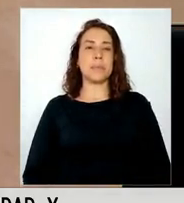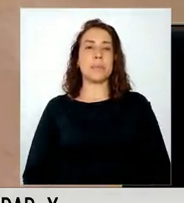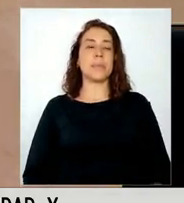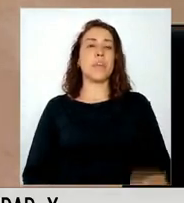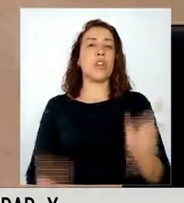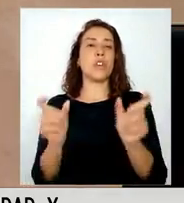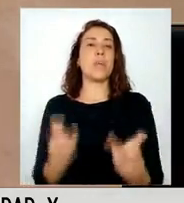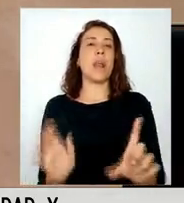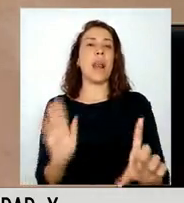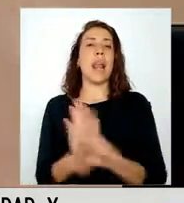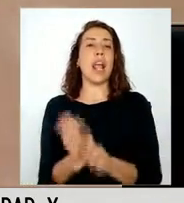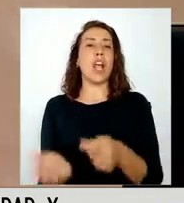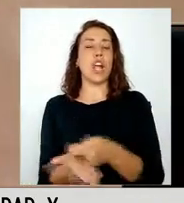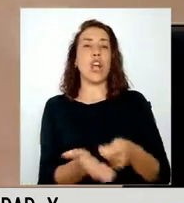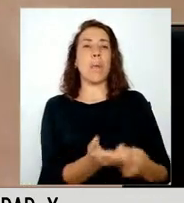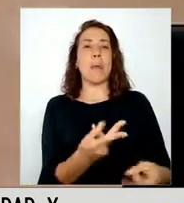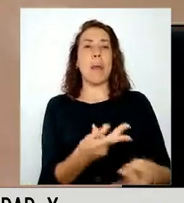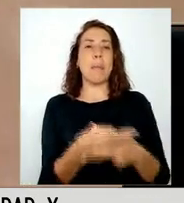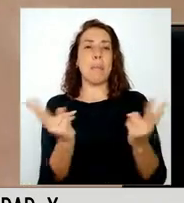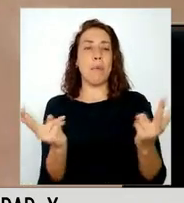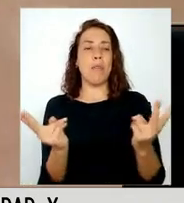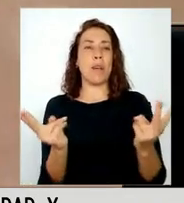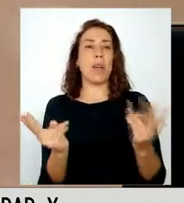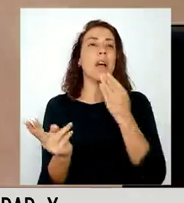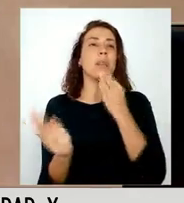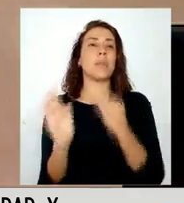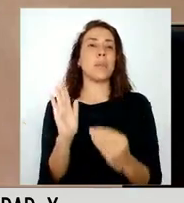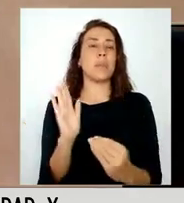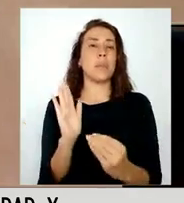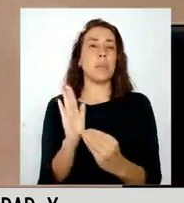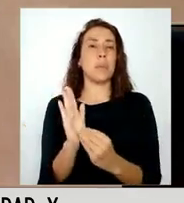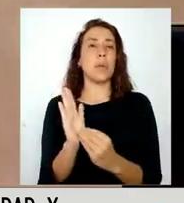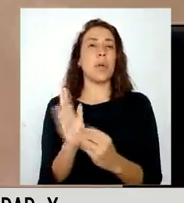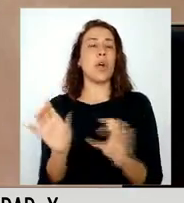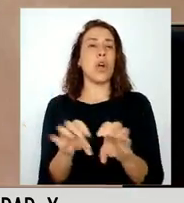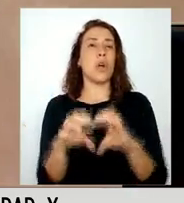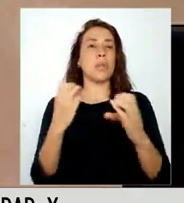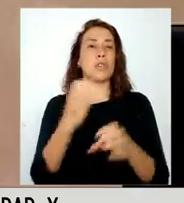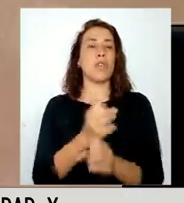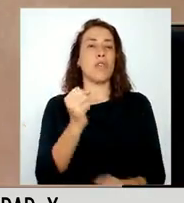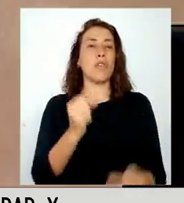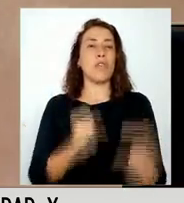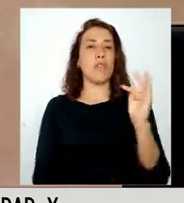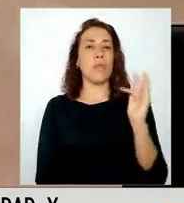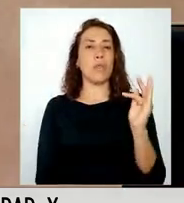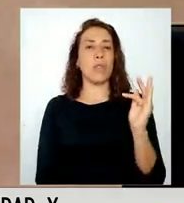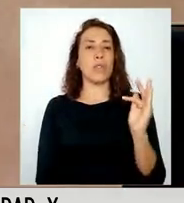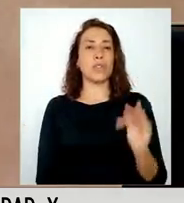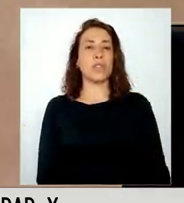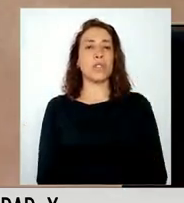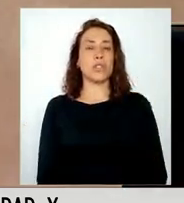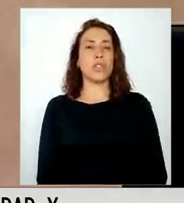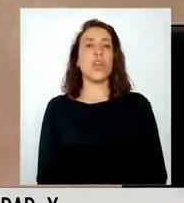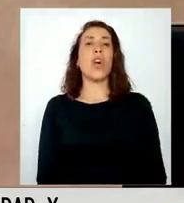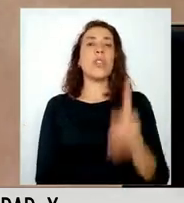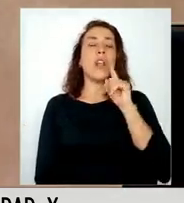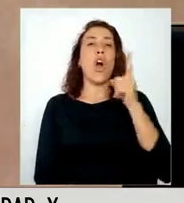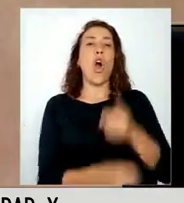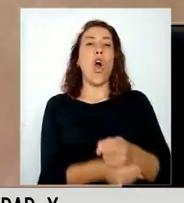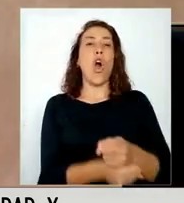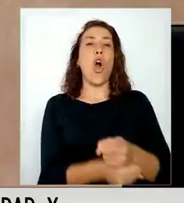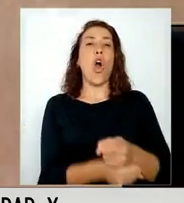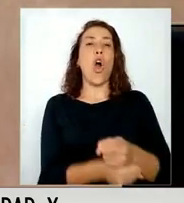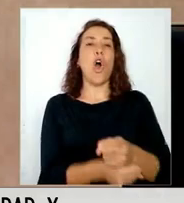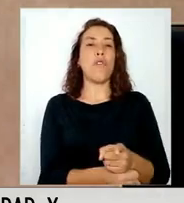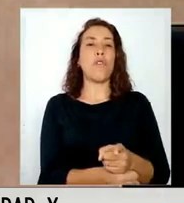públicas también Establece que las corporaciones fundaciones van a tener la obligación de conducir todas